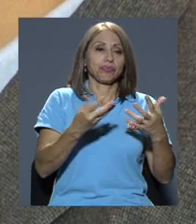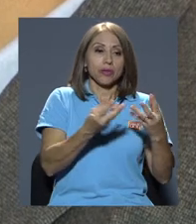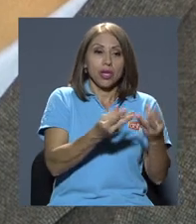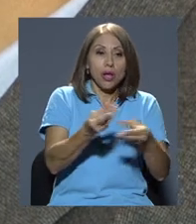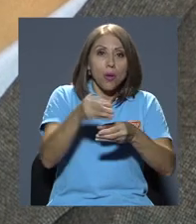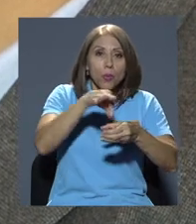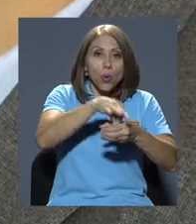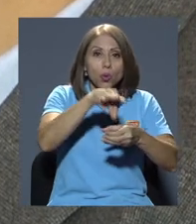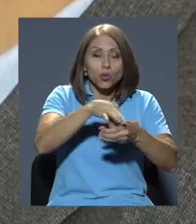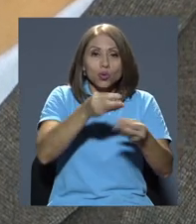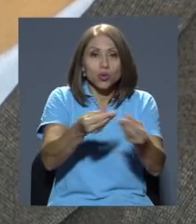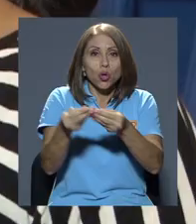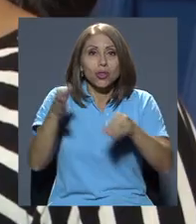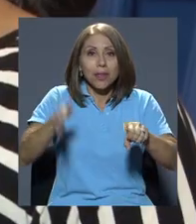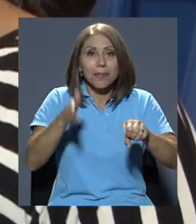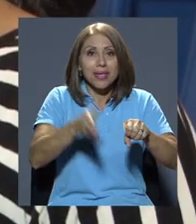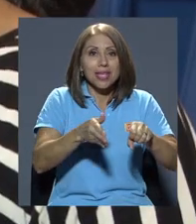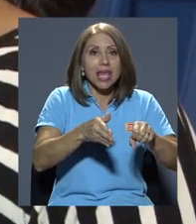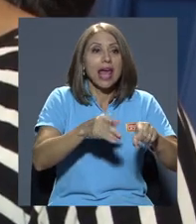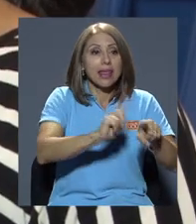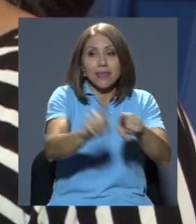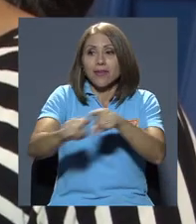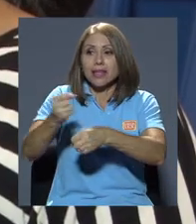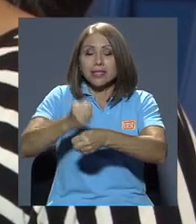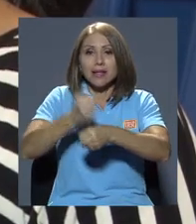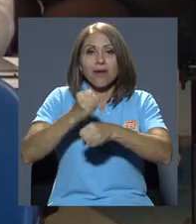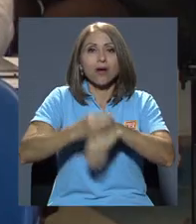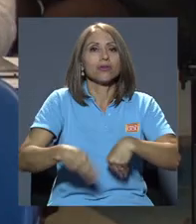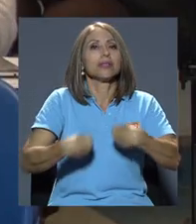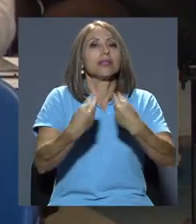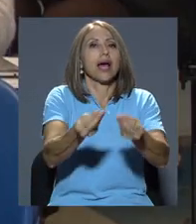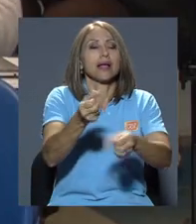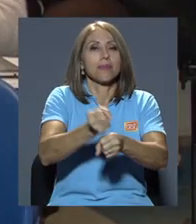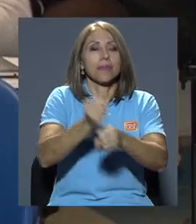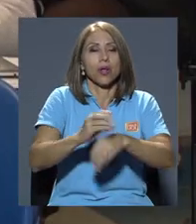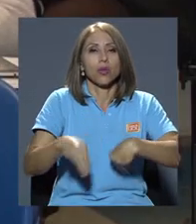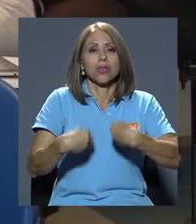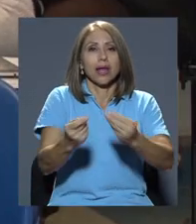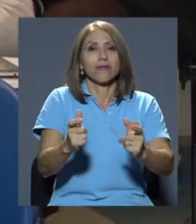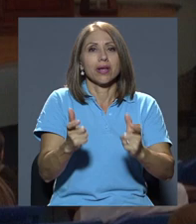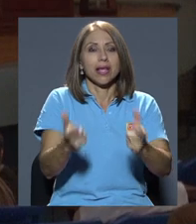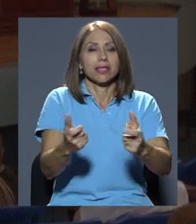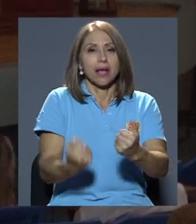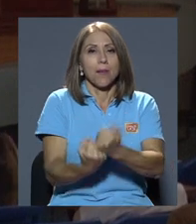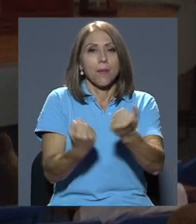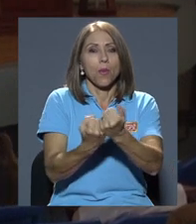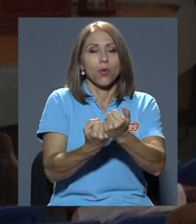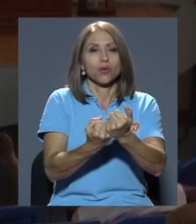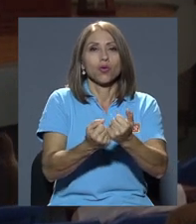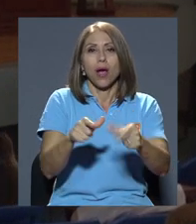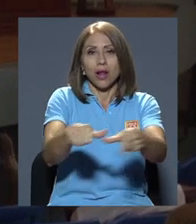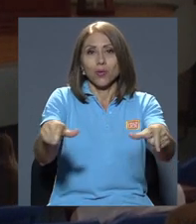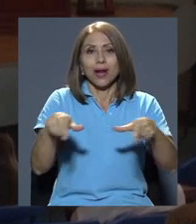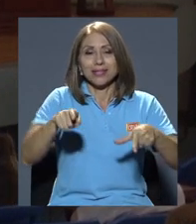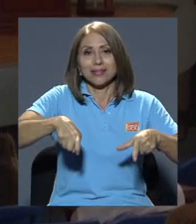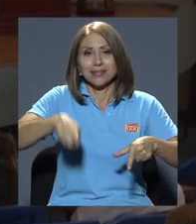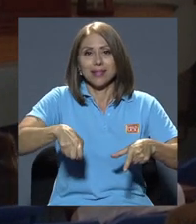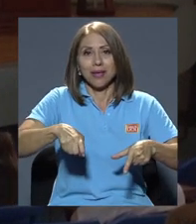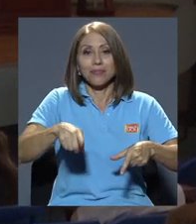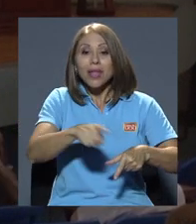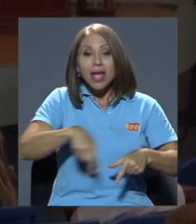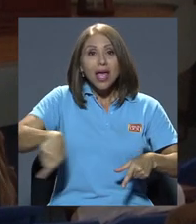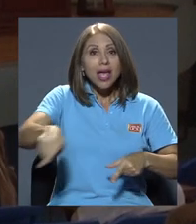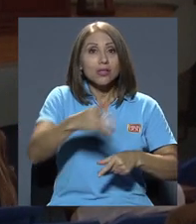piña generan desarrollo, empleo y riqueza a las zonas más pobres del país. Las intervenciones de este foro serán consideradas